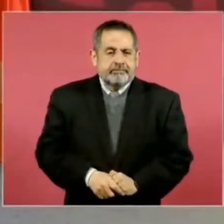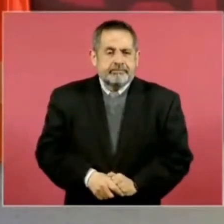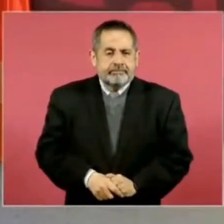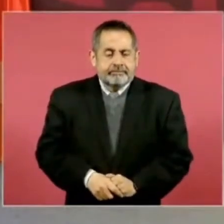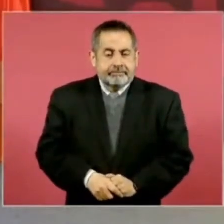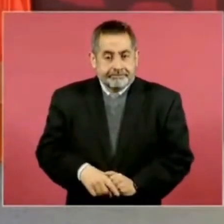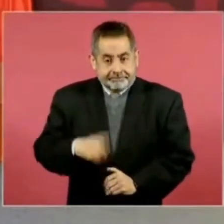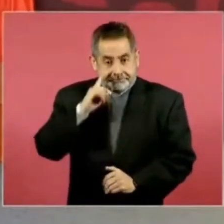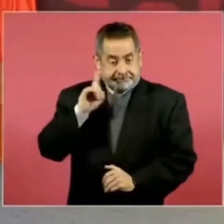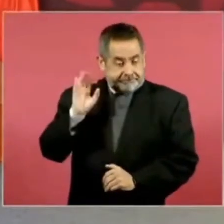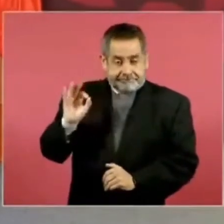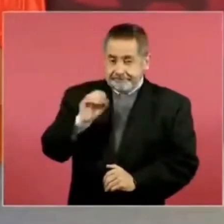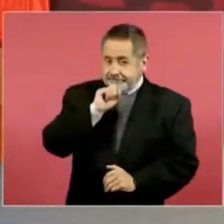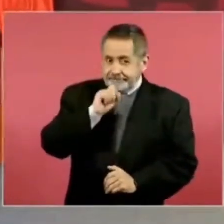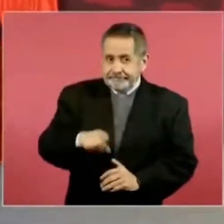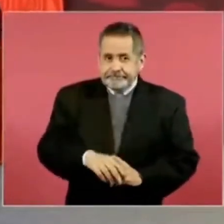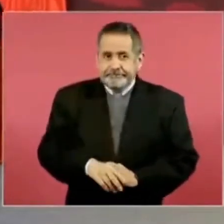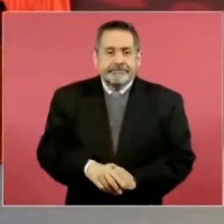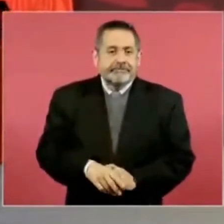Aquí está también.